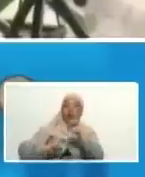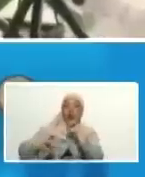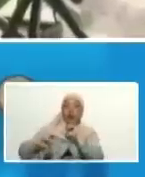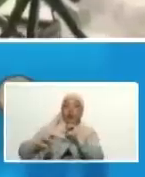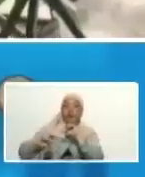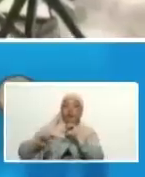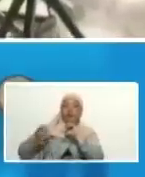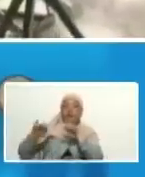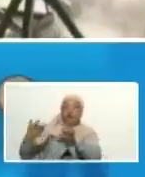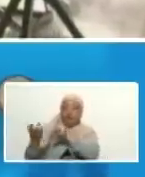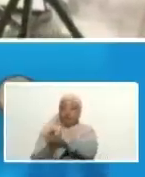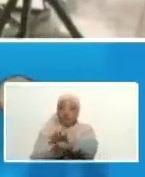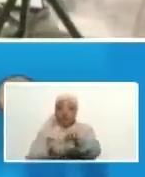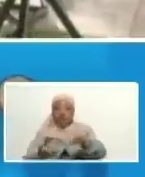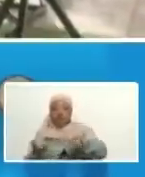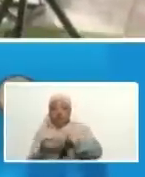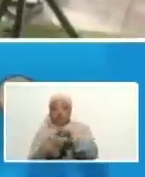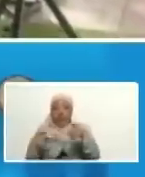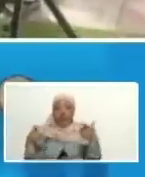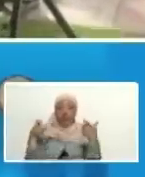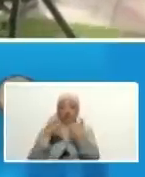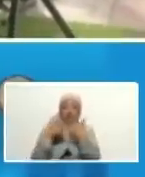permanente contra